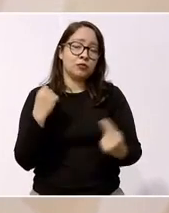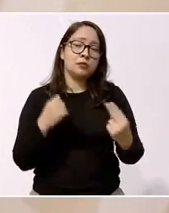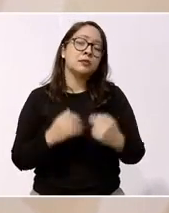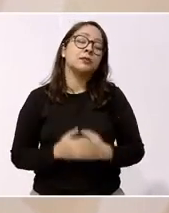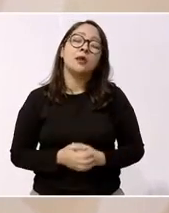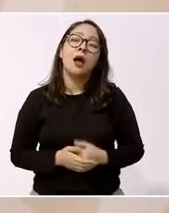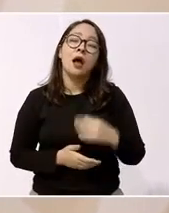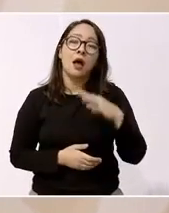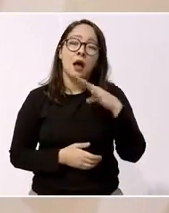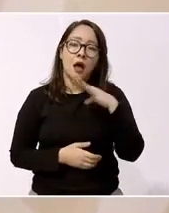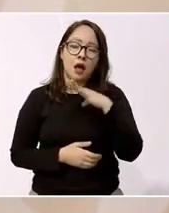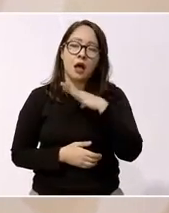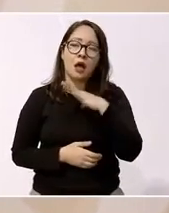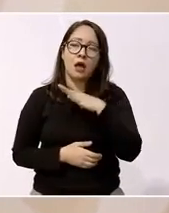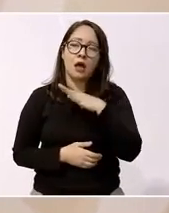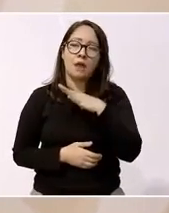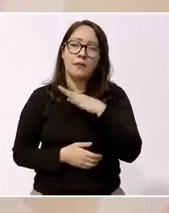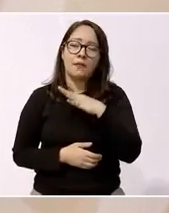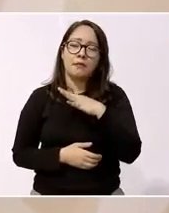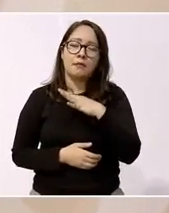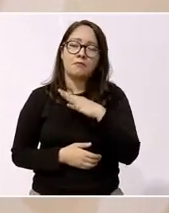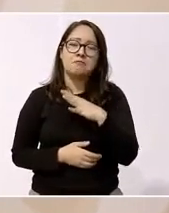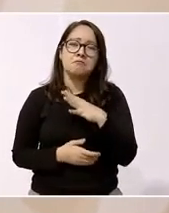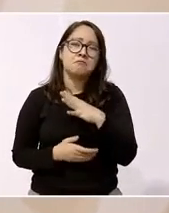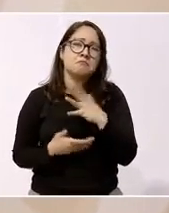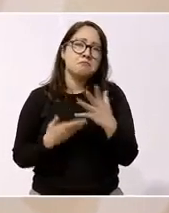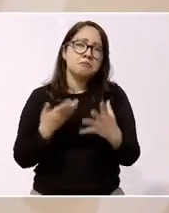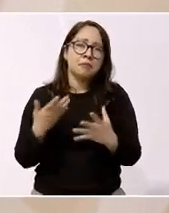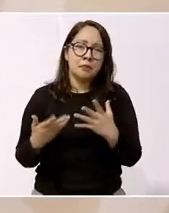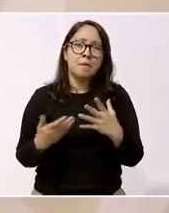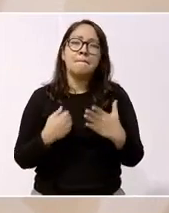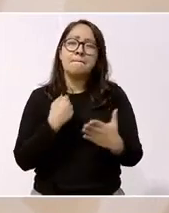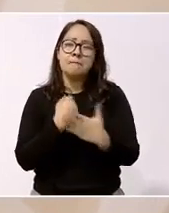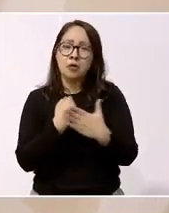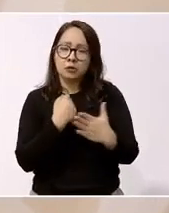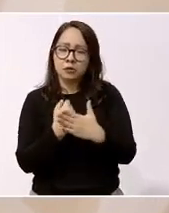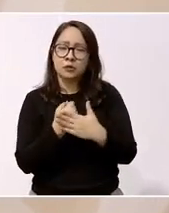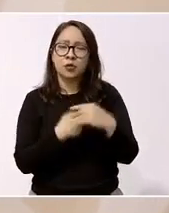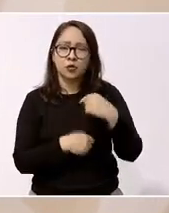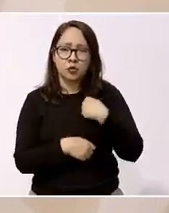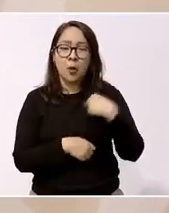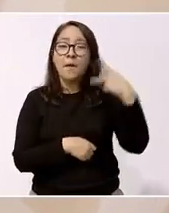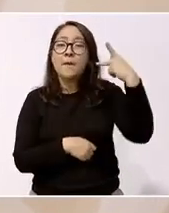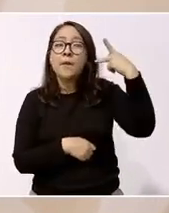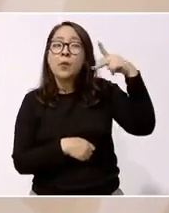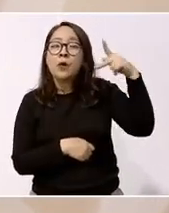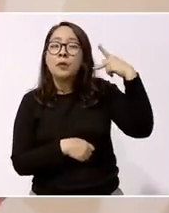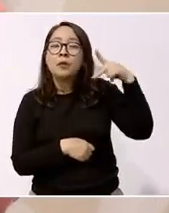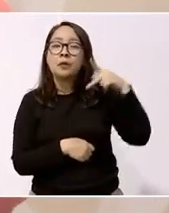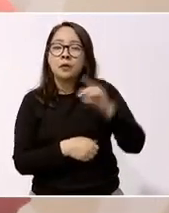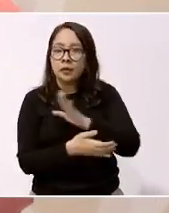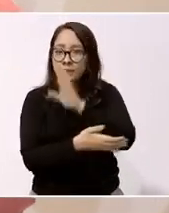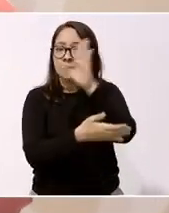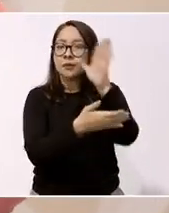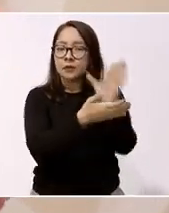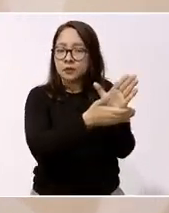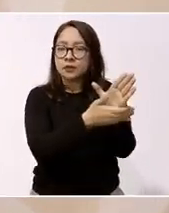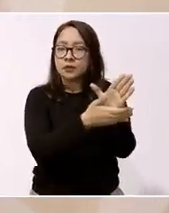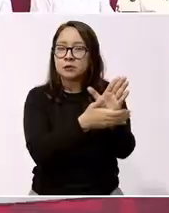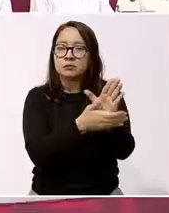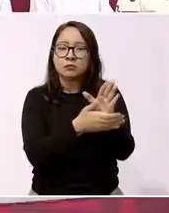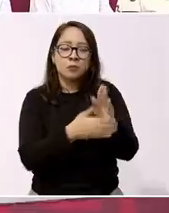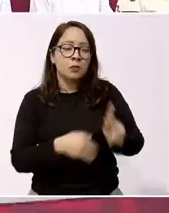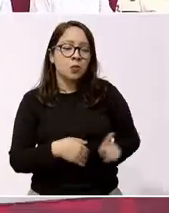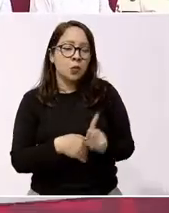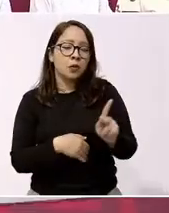que voy a ir a Puebla voy a pasar por